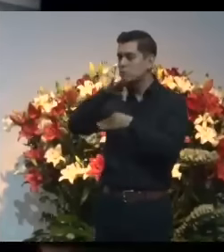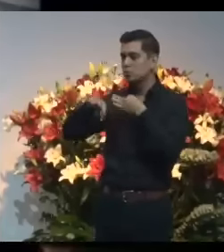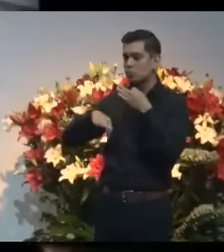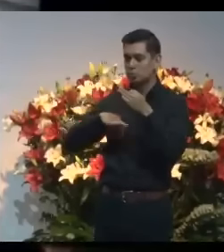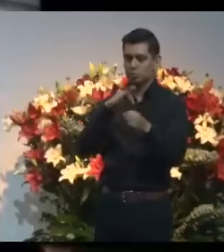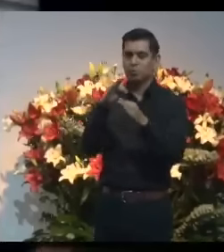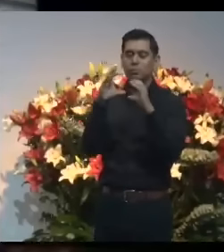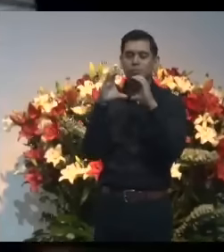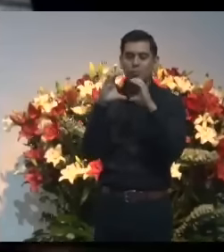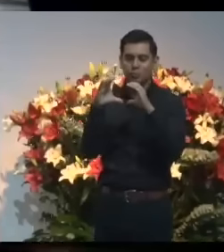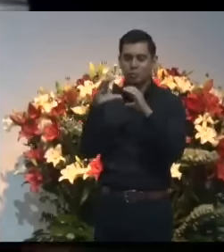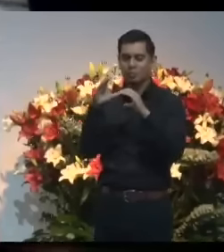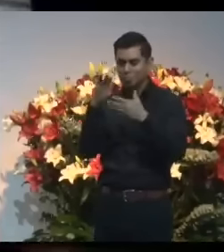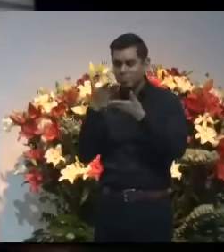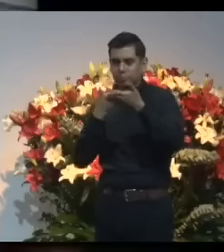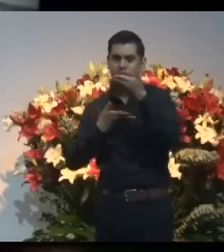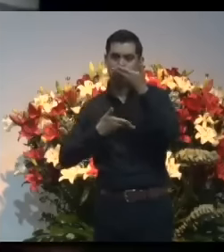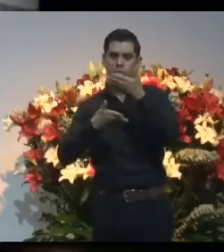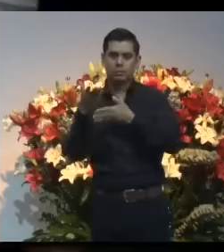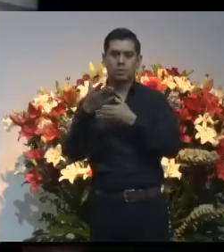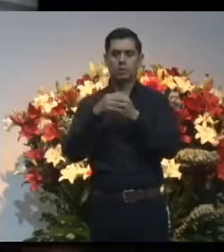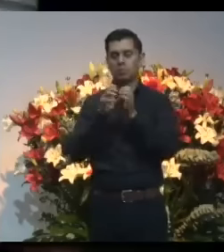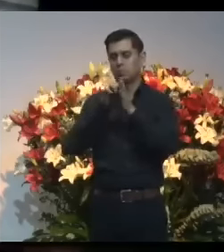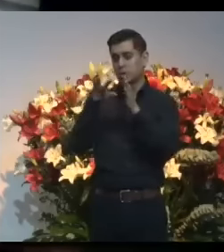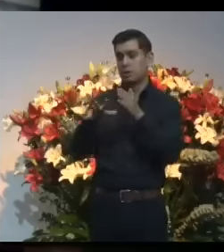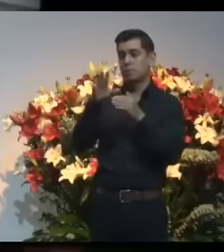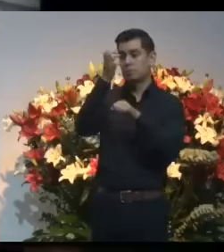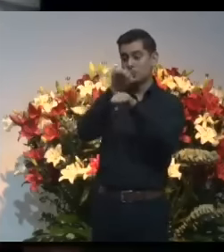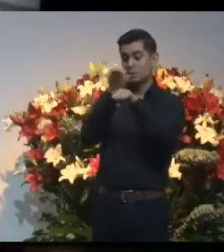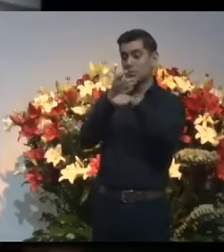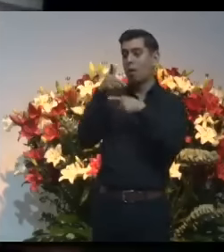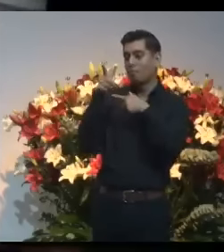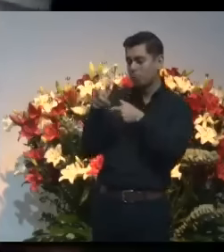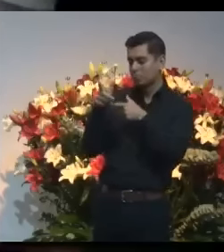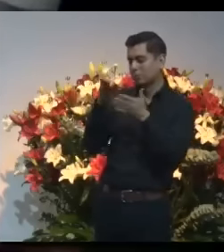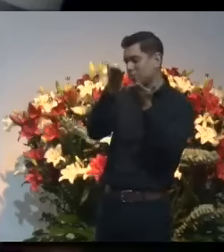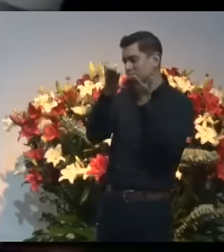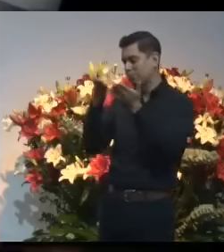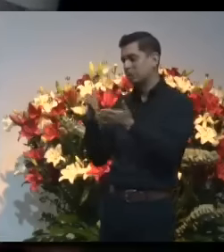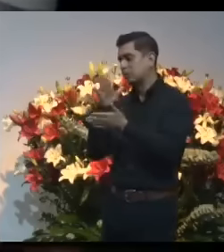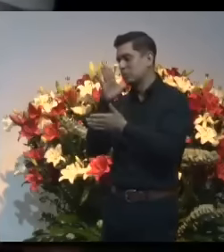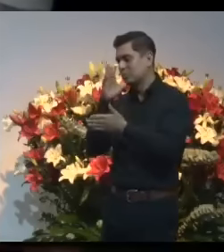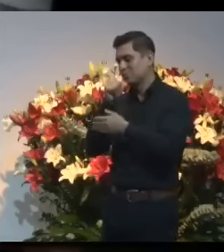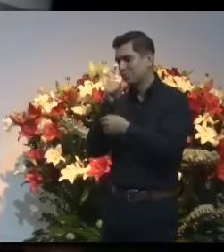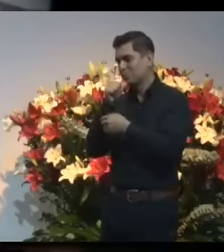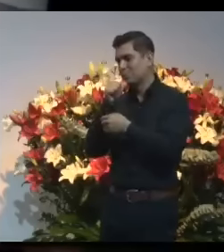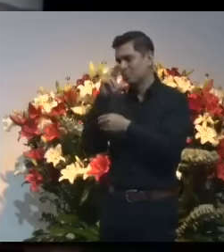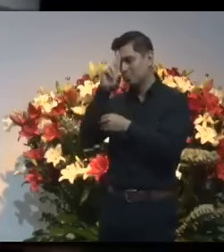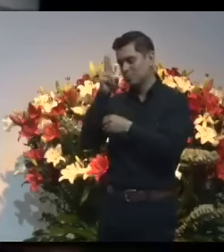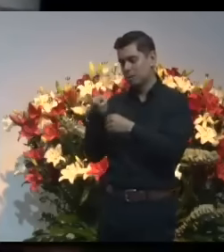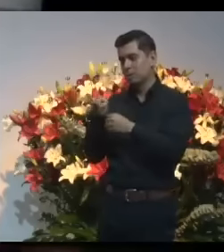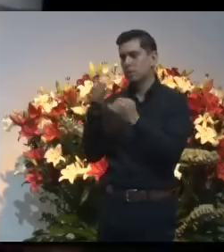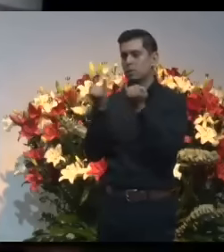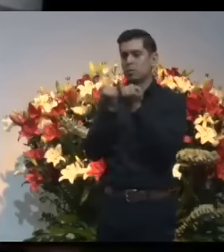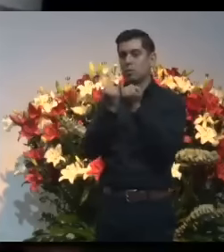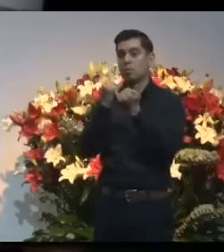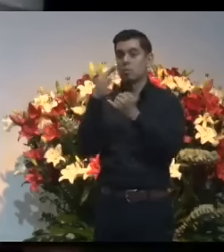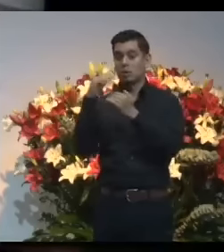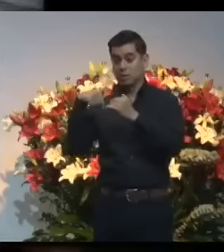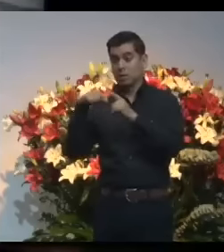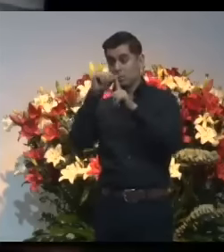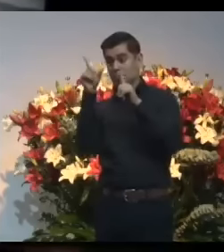nosotros cuidemos que no entren armas de Estados Unidos, donde Estados Unidos cuide que nosotros no metamos fentanilo hacia